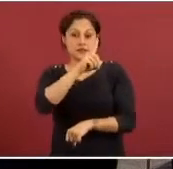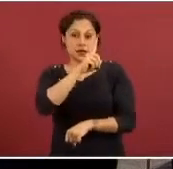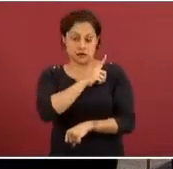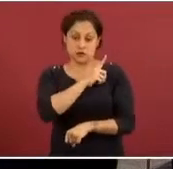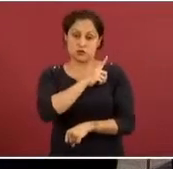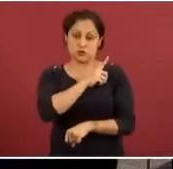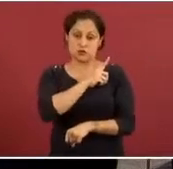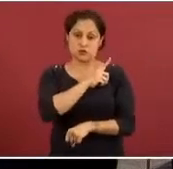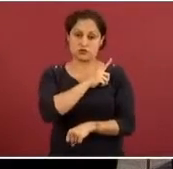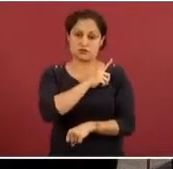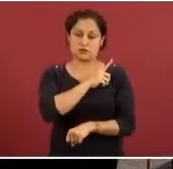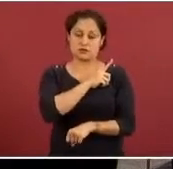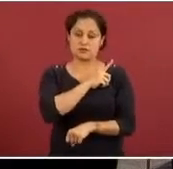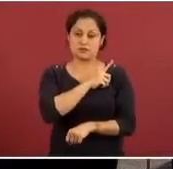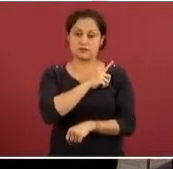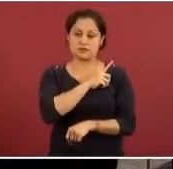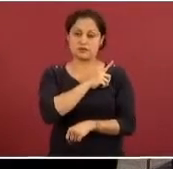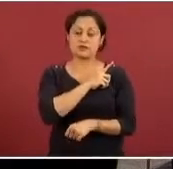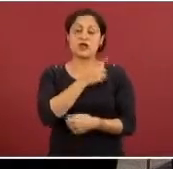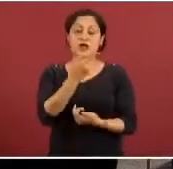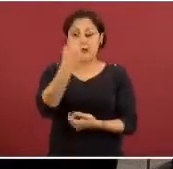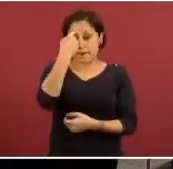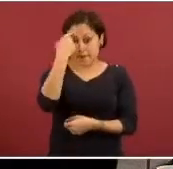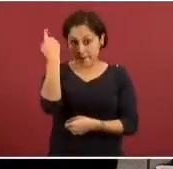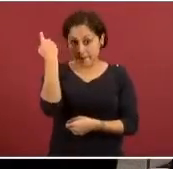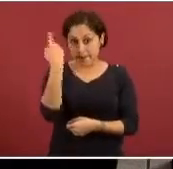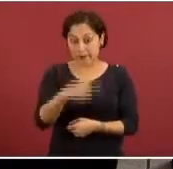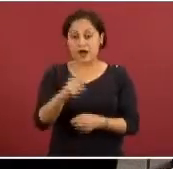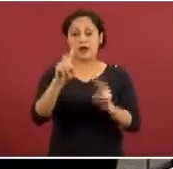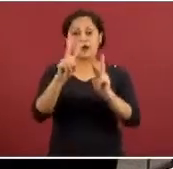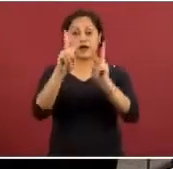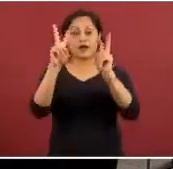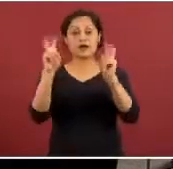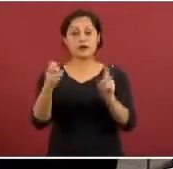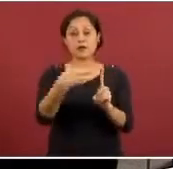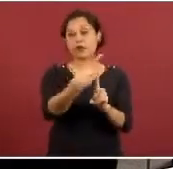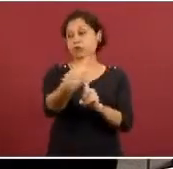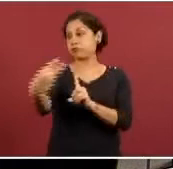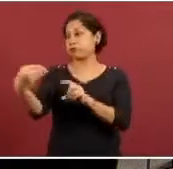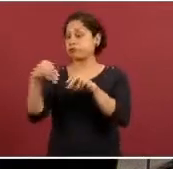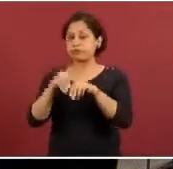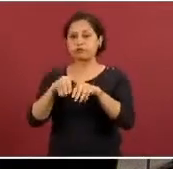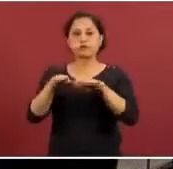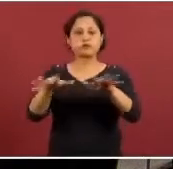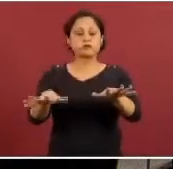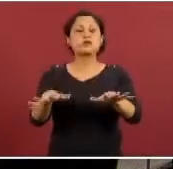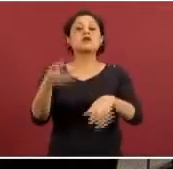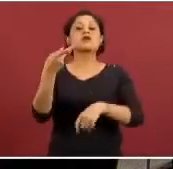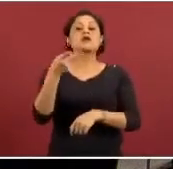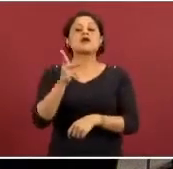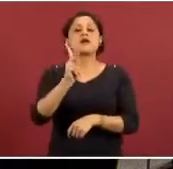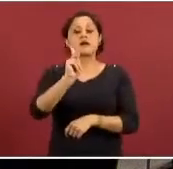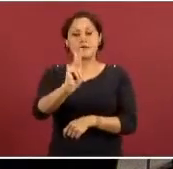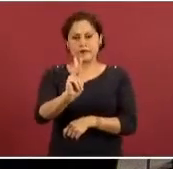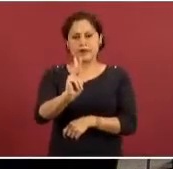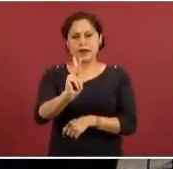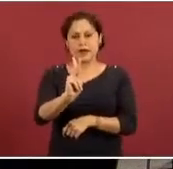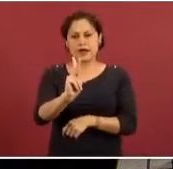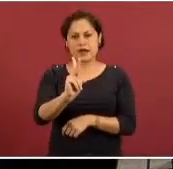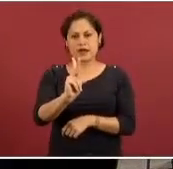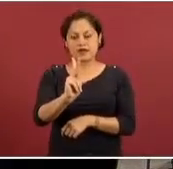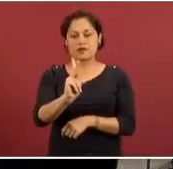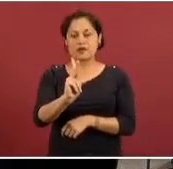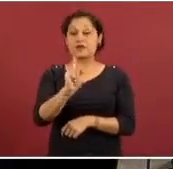respuesta a esta epidemia para hablar, por un lado, de lo que hablaba el doctor Hugo